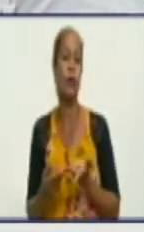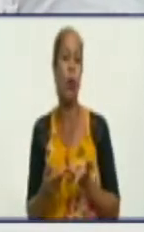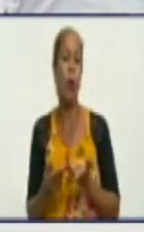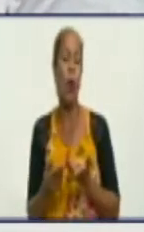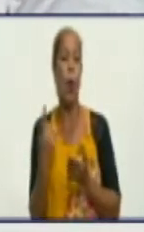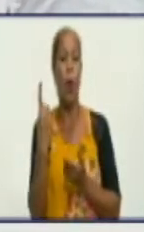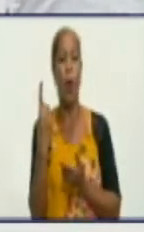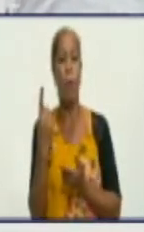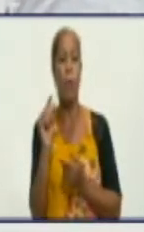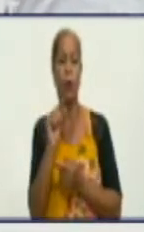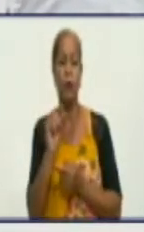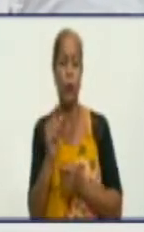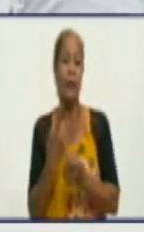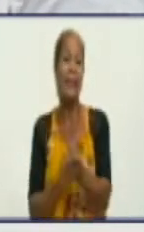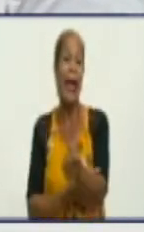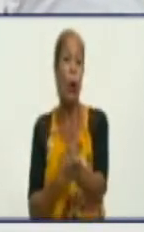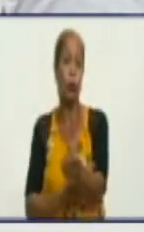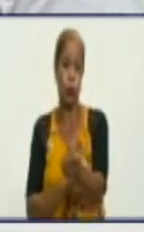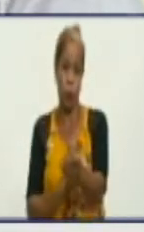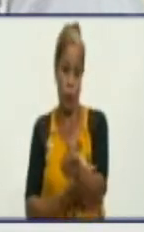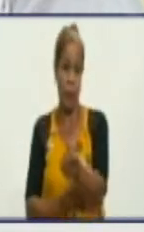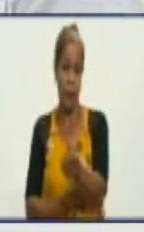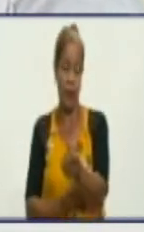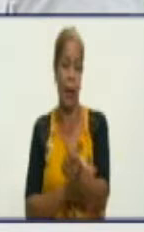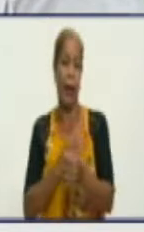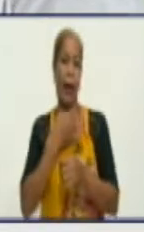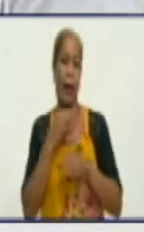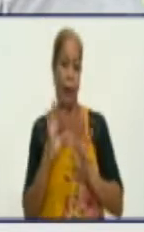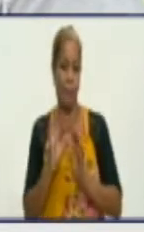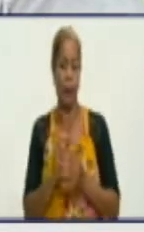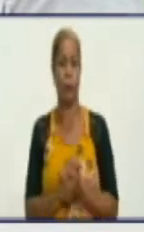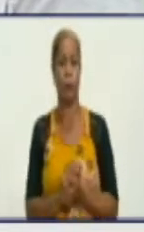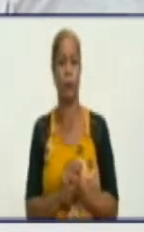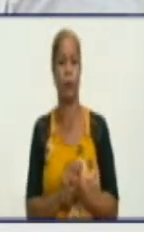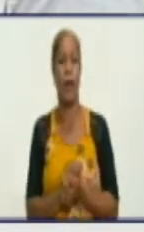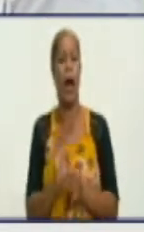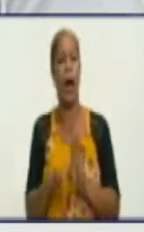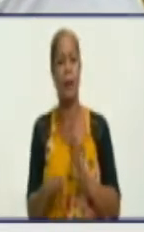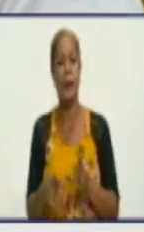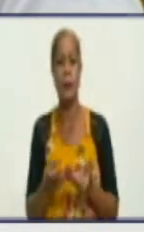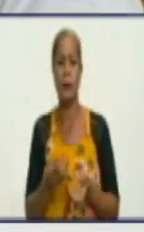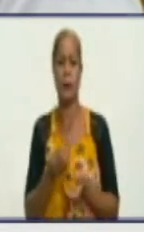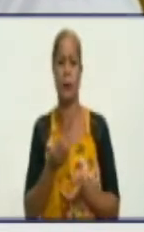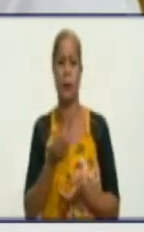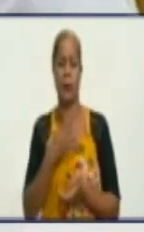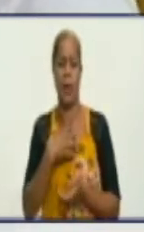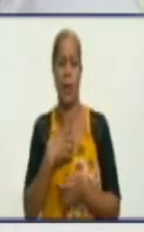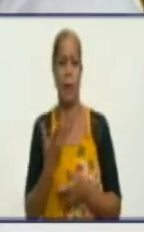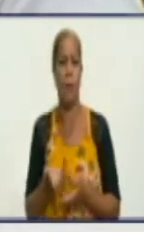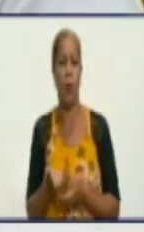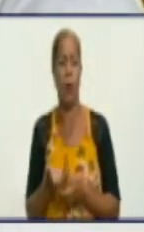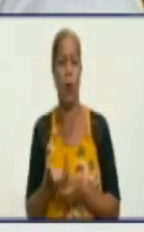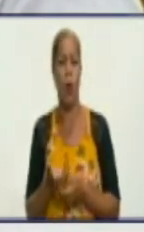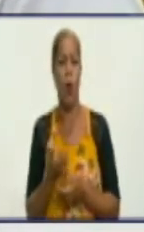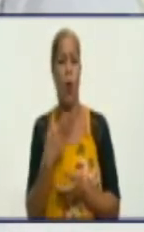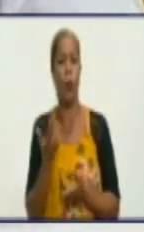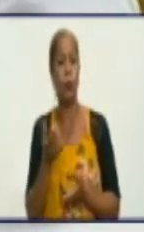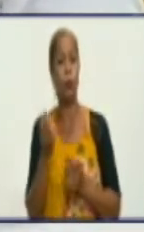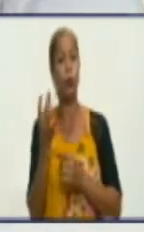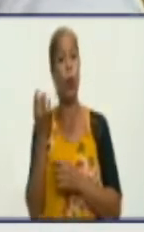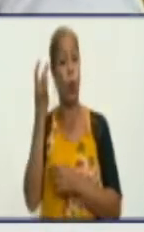cultura. Es muy sencillo, o sea, en este momento tenemos un zumbido de oído, tenemos una epístasis, inclusive tenemos una cefalea, es más fácil